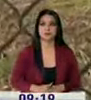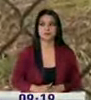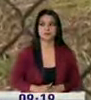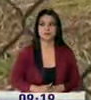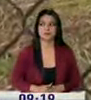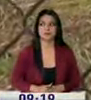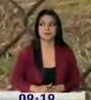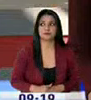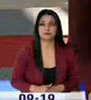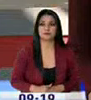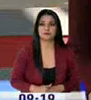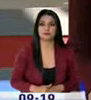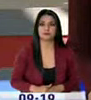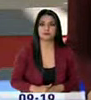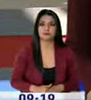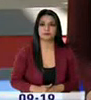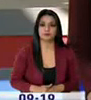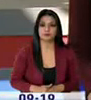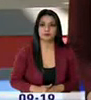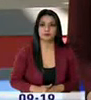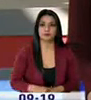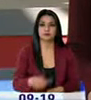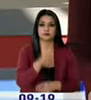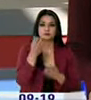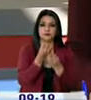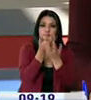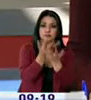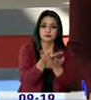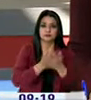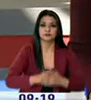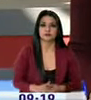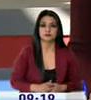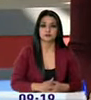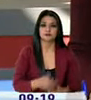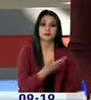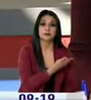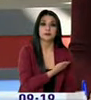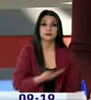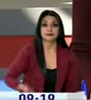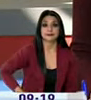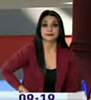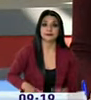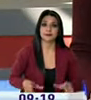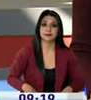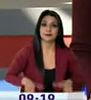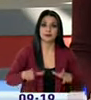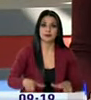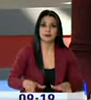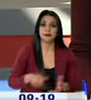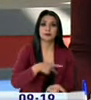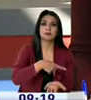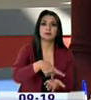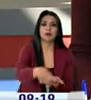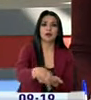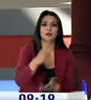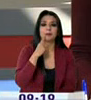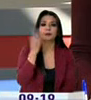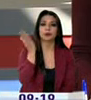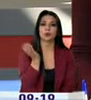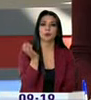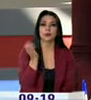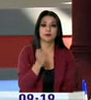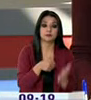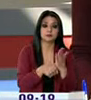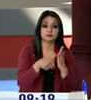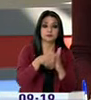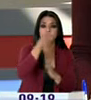informó Carmita Argoti. En otra información les contamos que el presidente de la República, Lenín Moreno, entregó el pago de incentivos para jubilados del